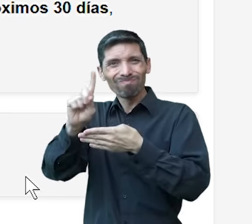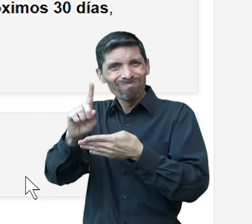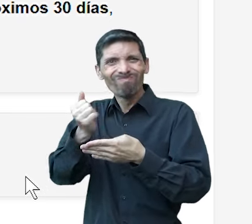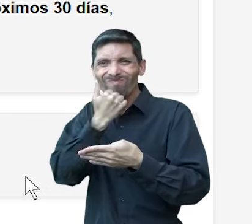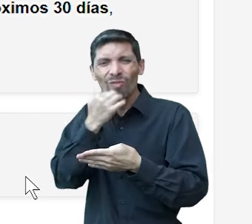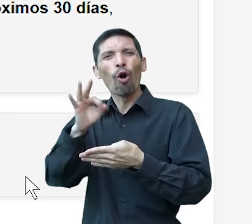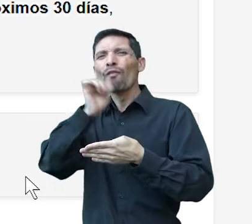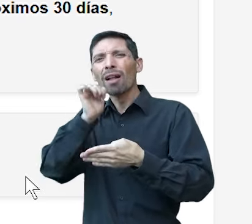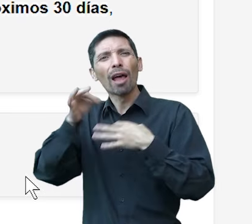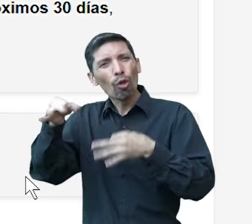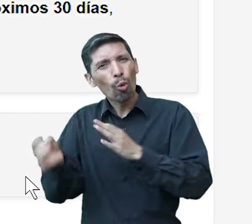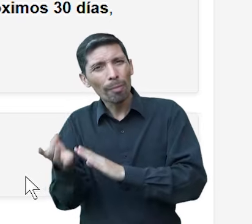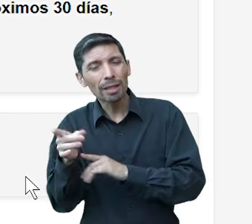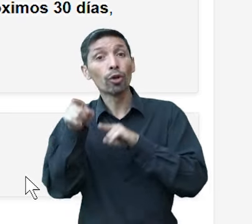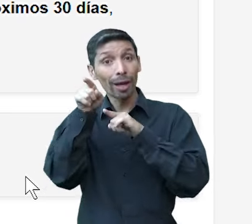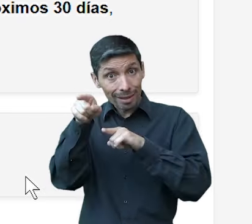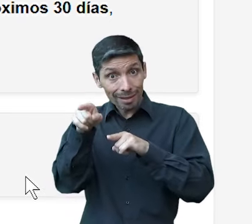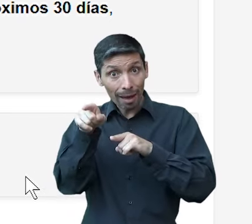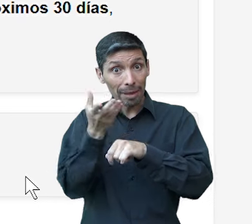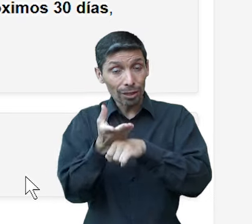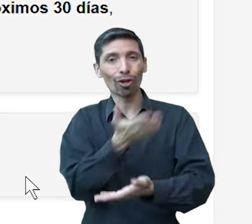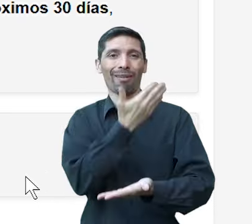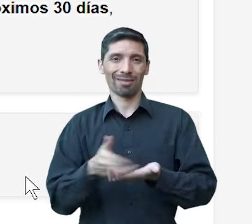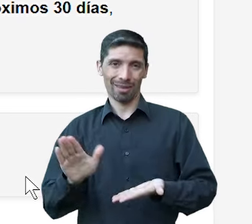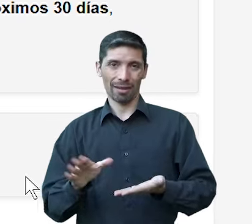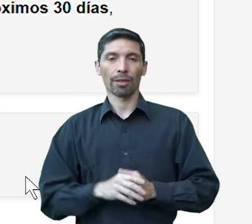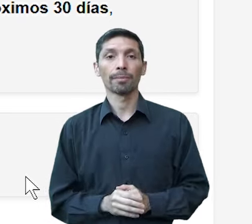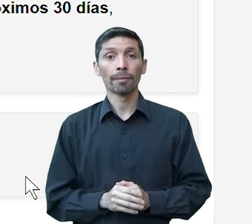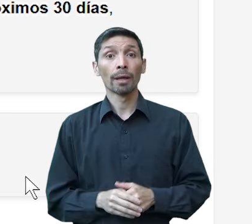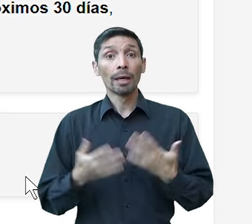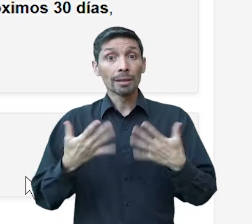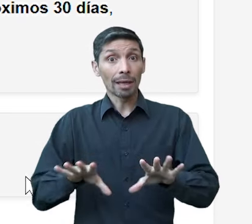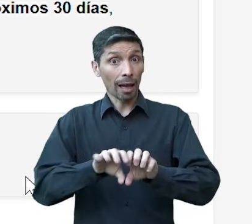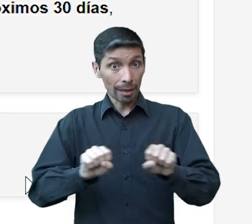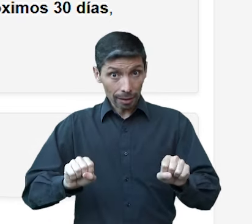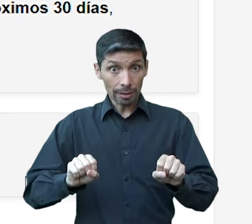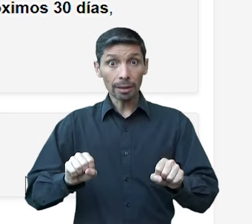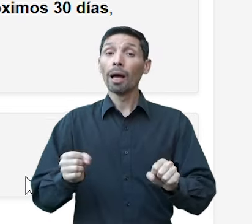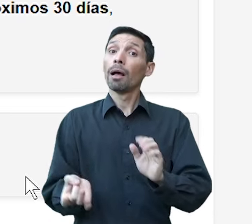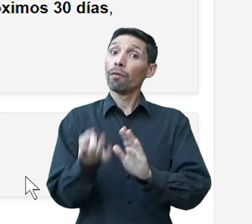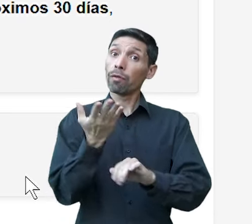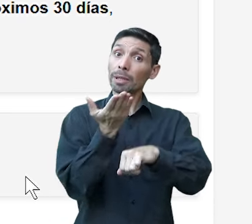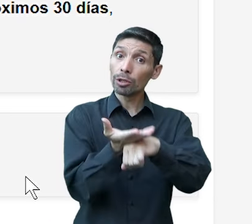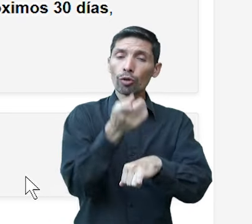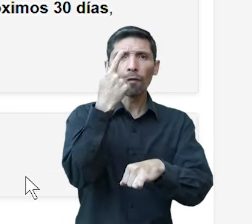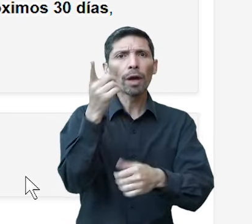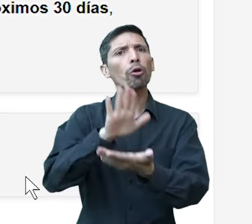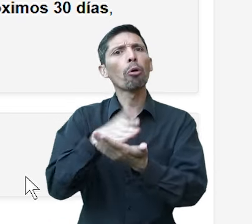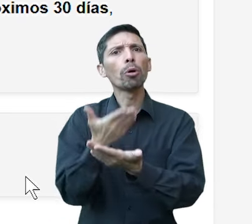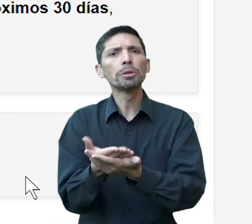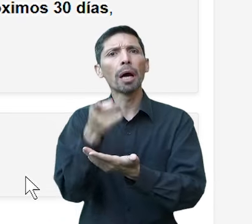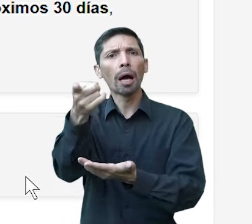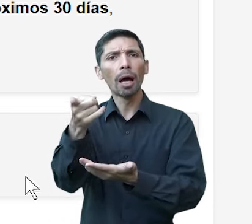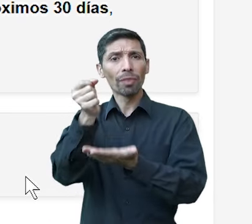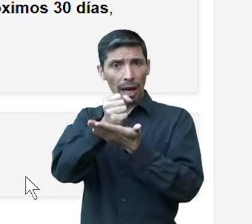adjuntó no es la requerida o falta algún documento, tu solicitud será rechazada. Una vez terminada tu solicitud, podrás conocer